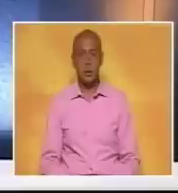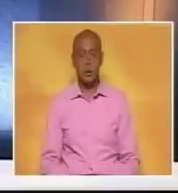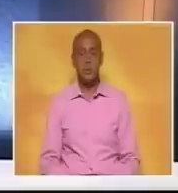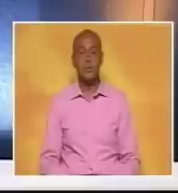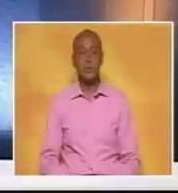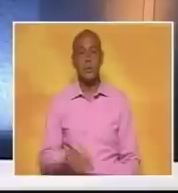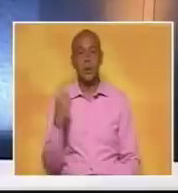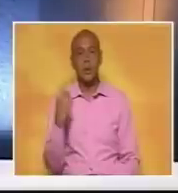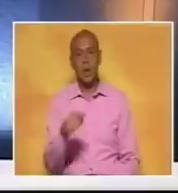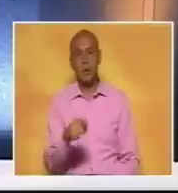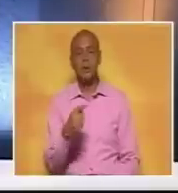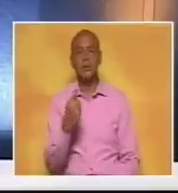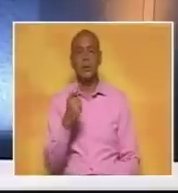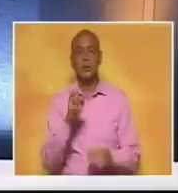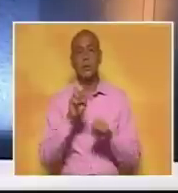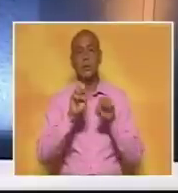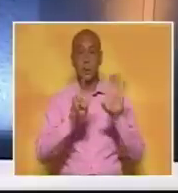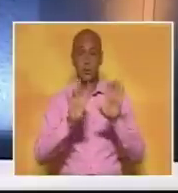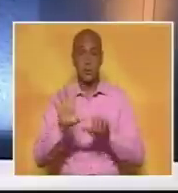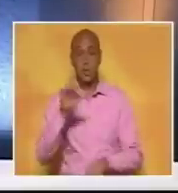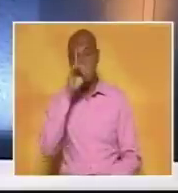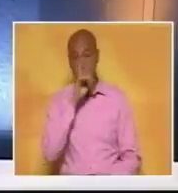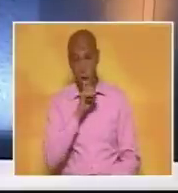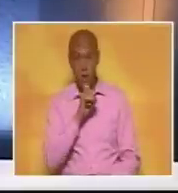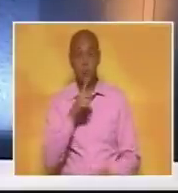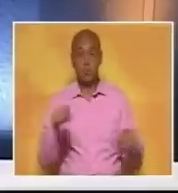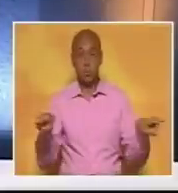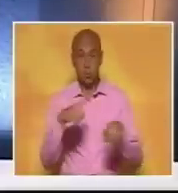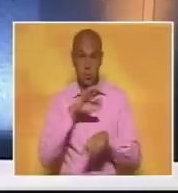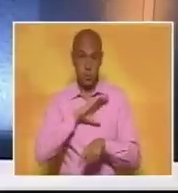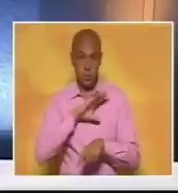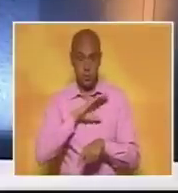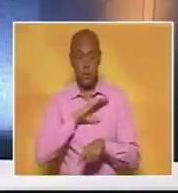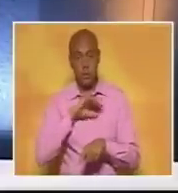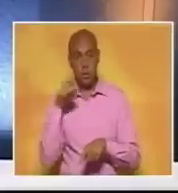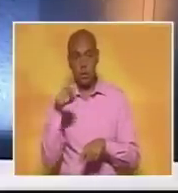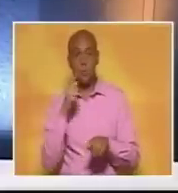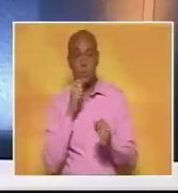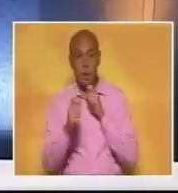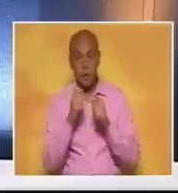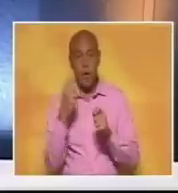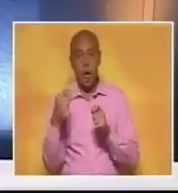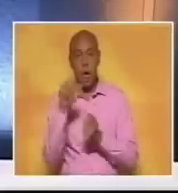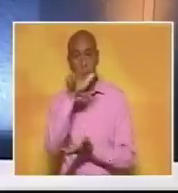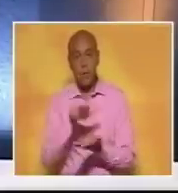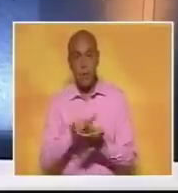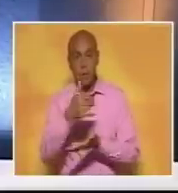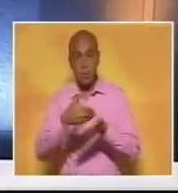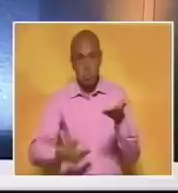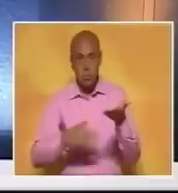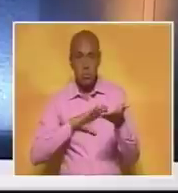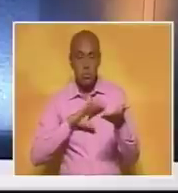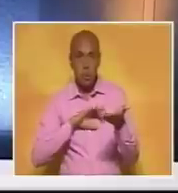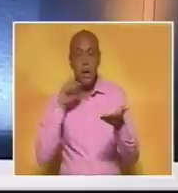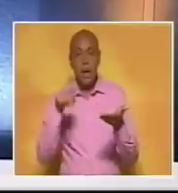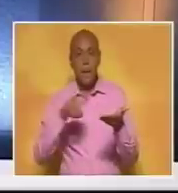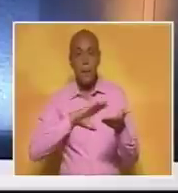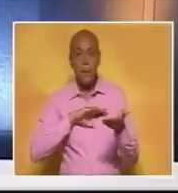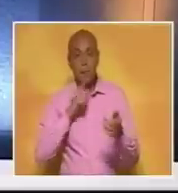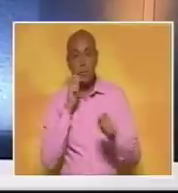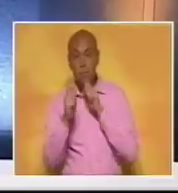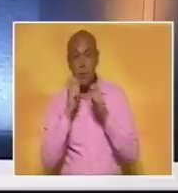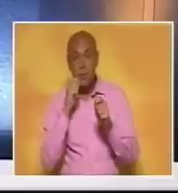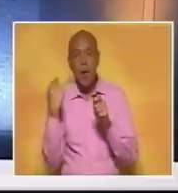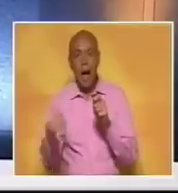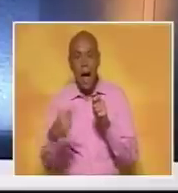En el marco del 75 aniversario de la Sociedad Interamericana de Prensa fue aprobado un texto en el que aseguran que el ejercicio del periodismo continúa